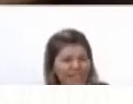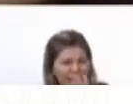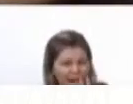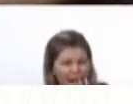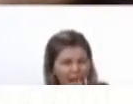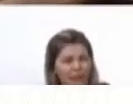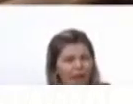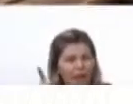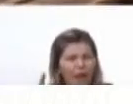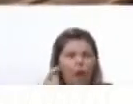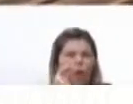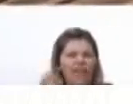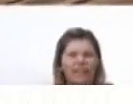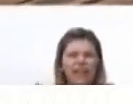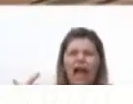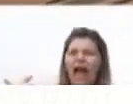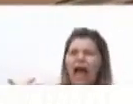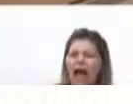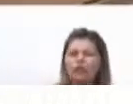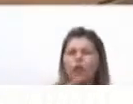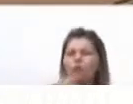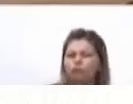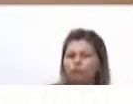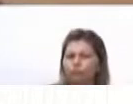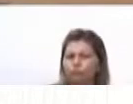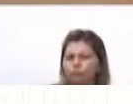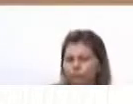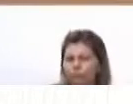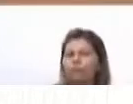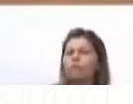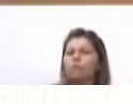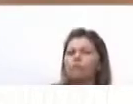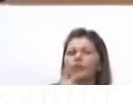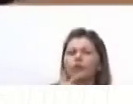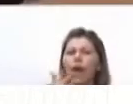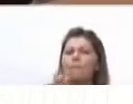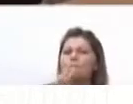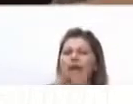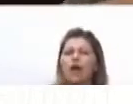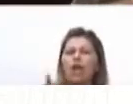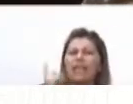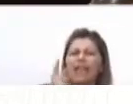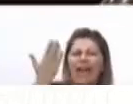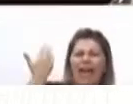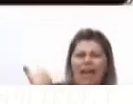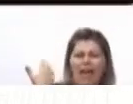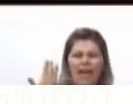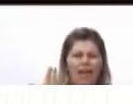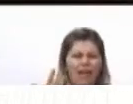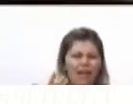en tanto que el senador libertario Bruno Olivera votó a favor. Fue